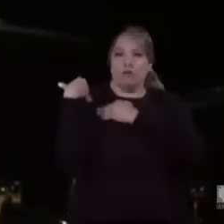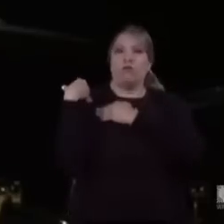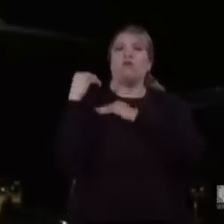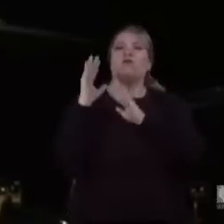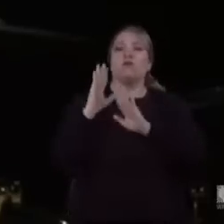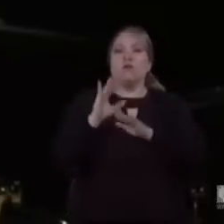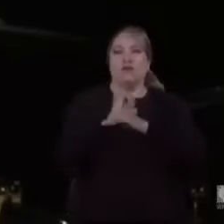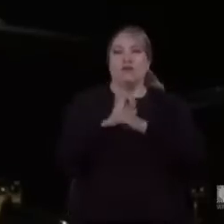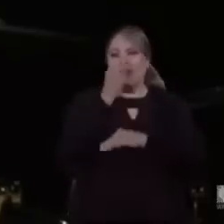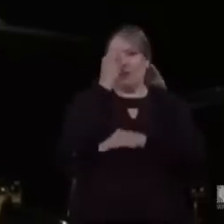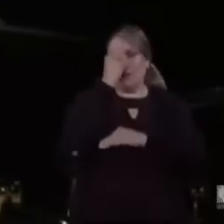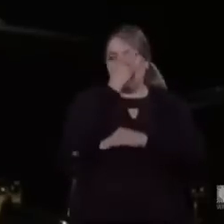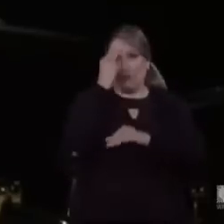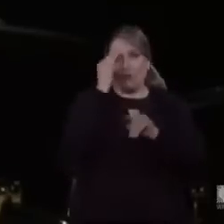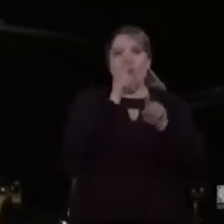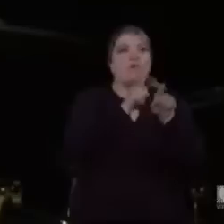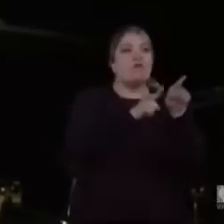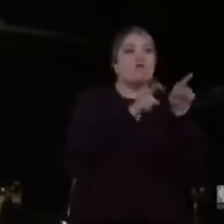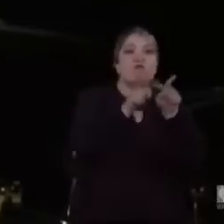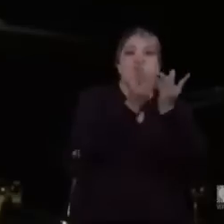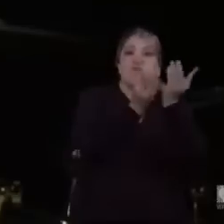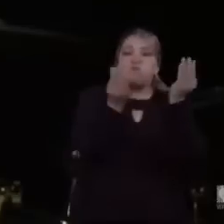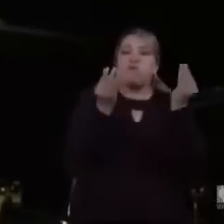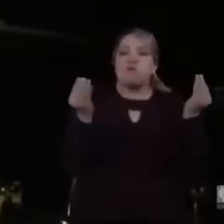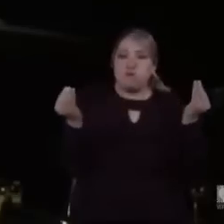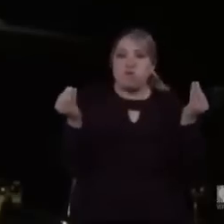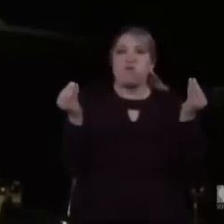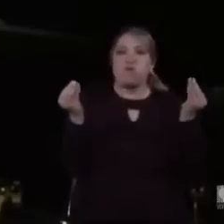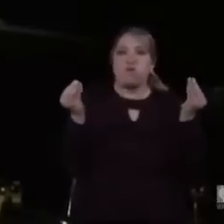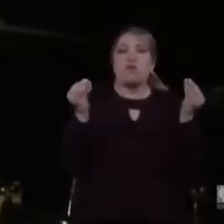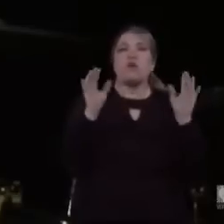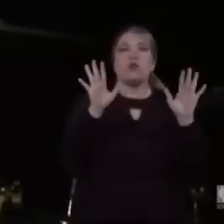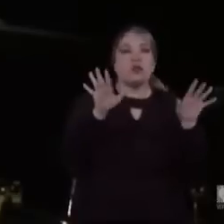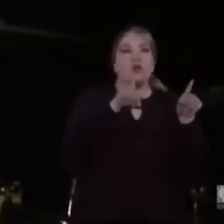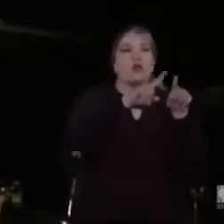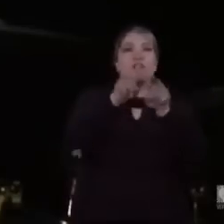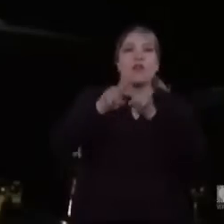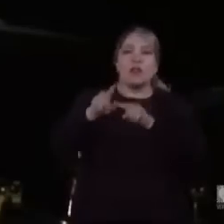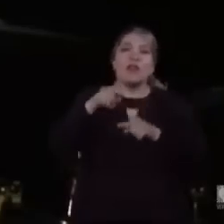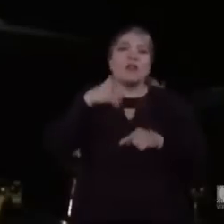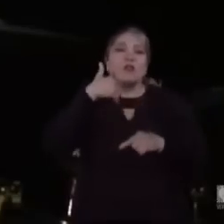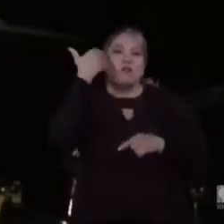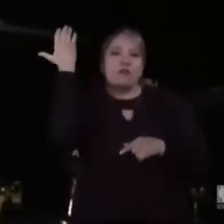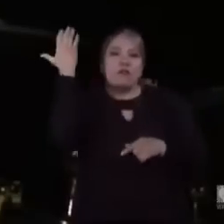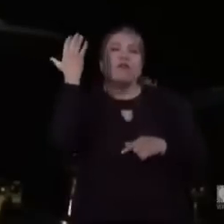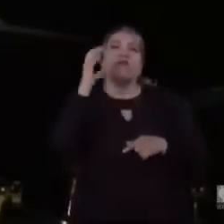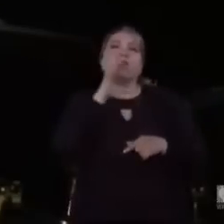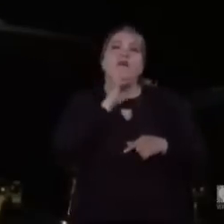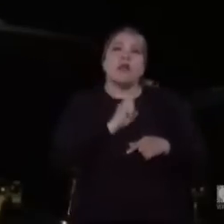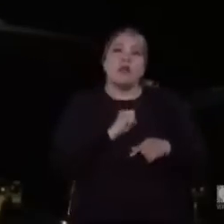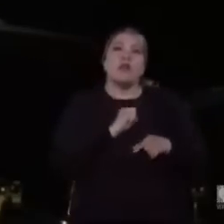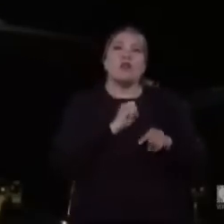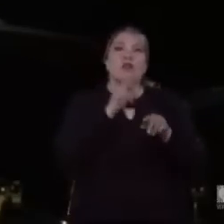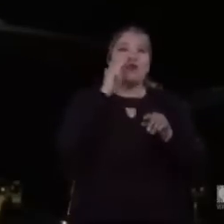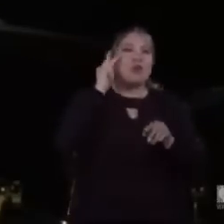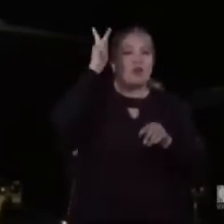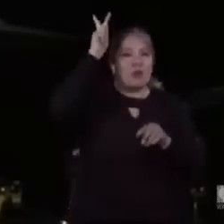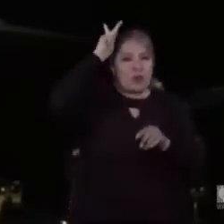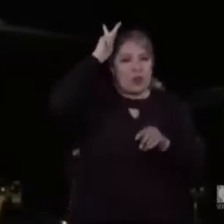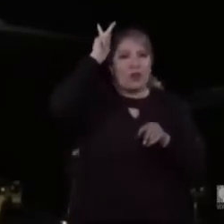Iglesia Católica con las demás iglesias y con los sabios y ancianos, hombres y mujeres de las tradiciones